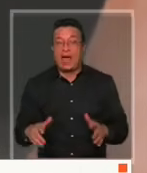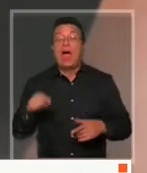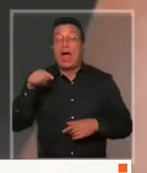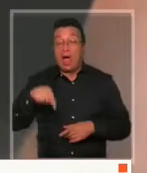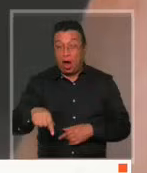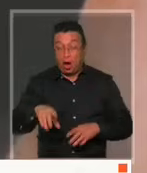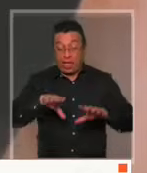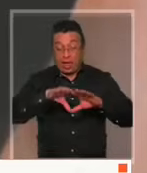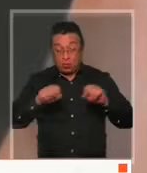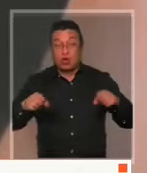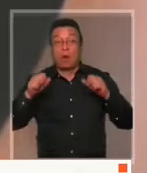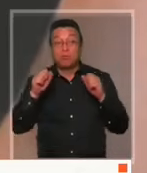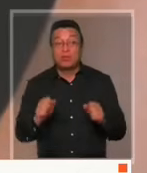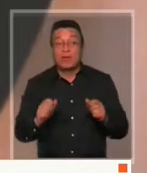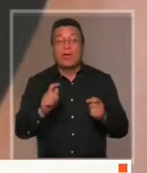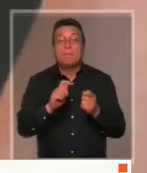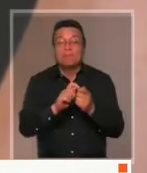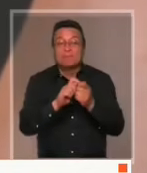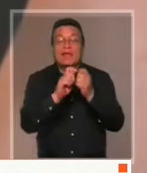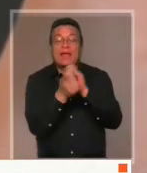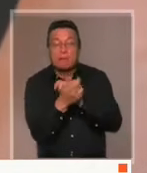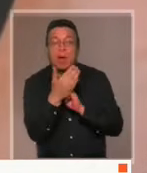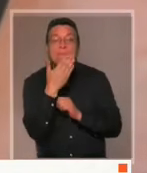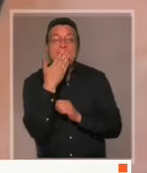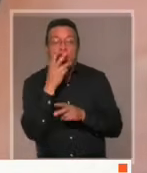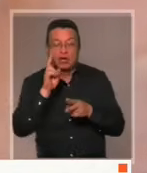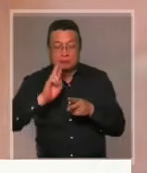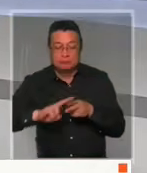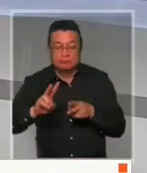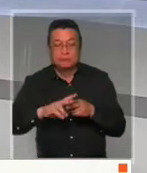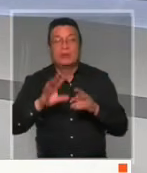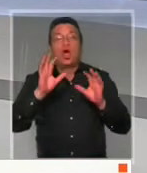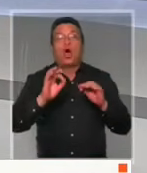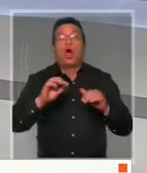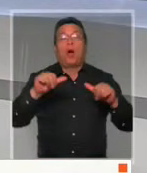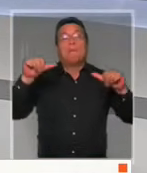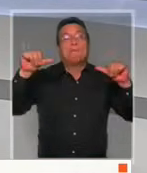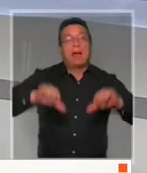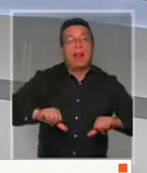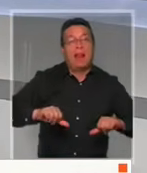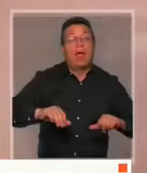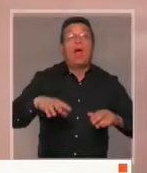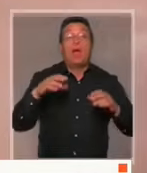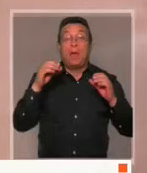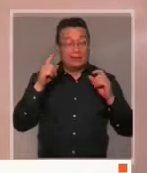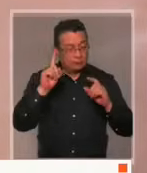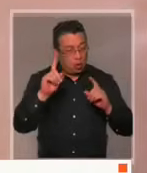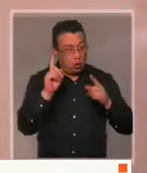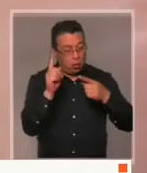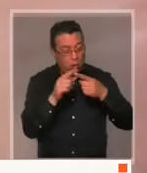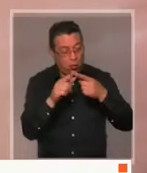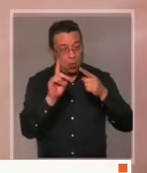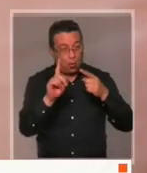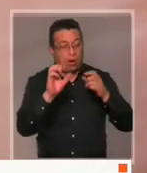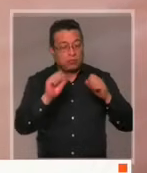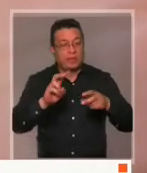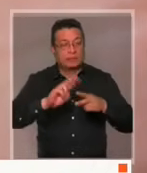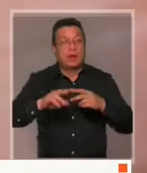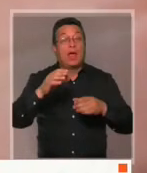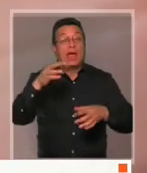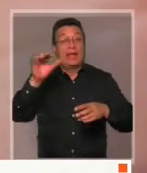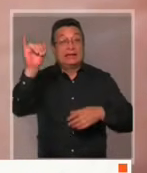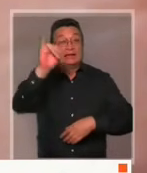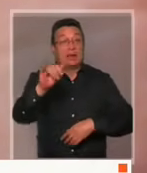ese acuerdo, hay posibilidades de hacer las cosas mejor o hacerlas más mal. Y una de las cosas que se puede lograr, las ISAPRES tienen un plazo máximo.